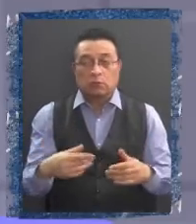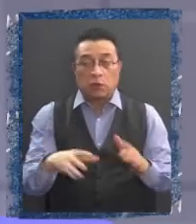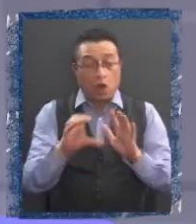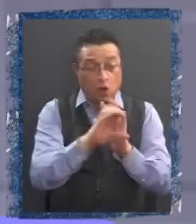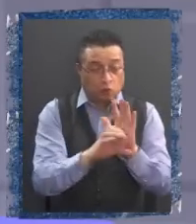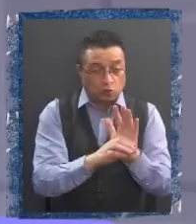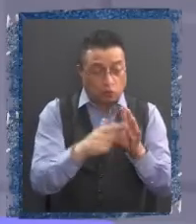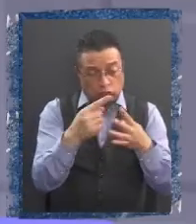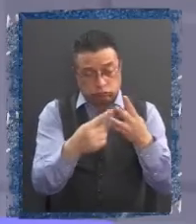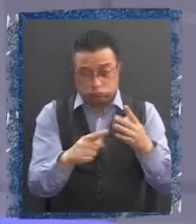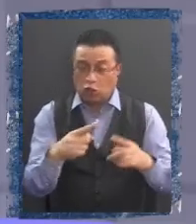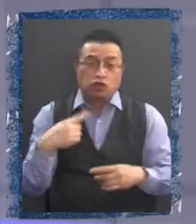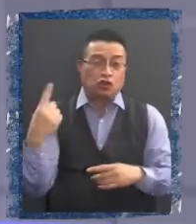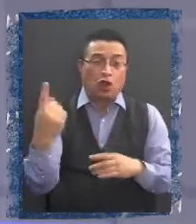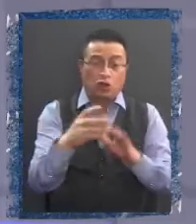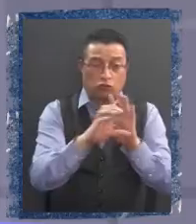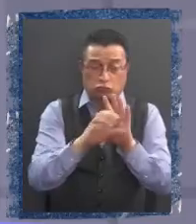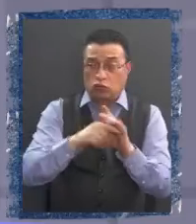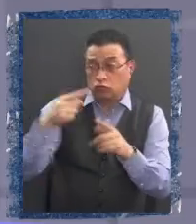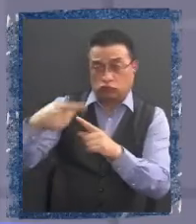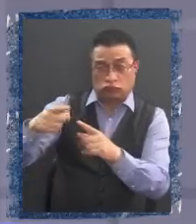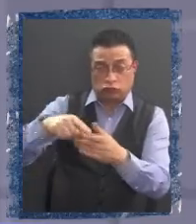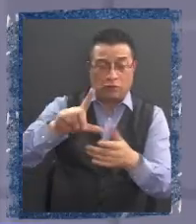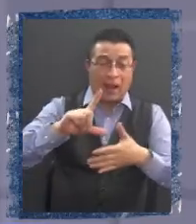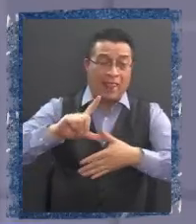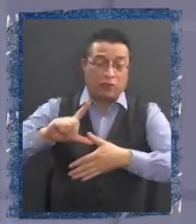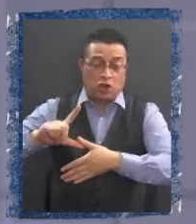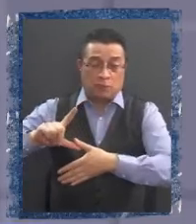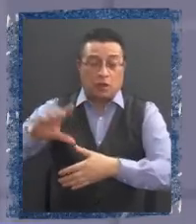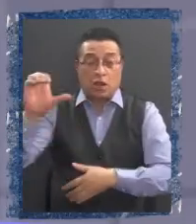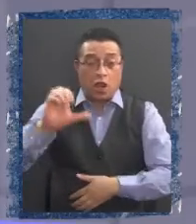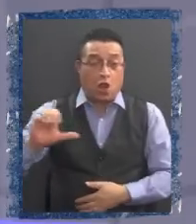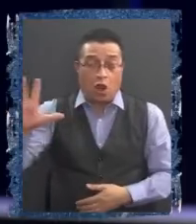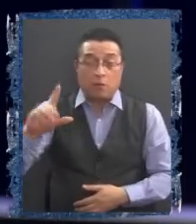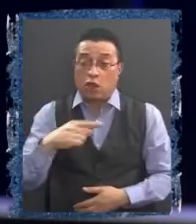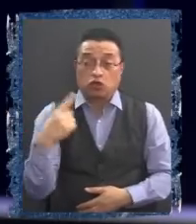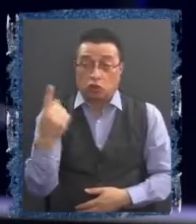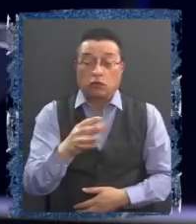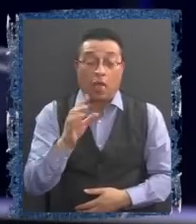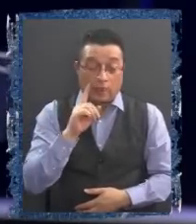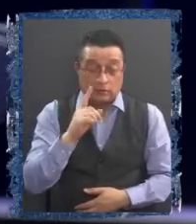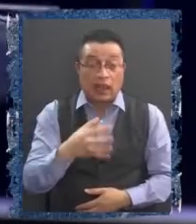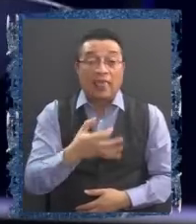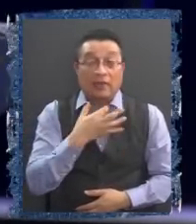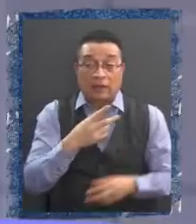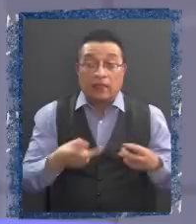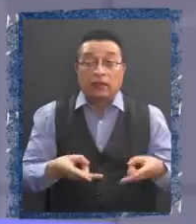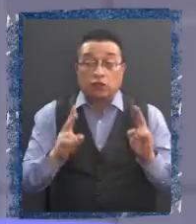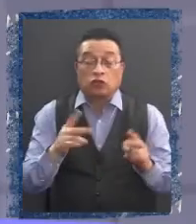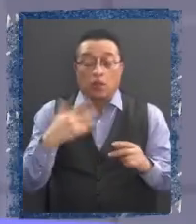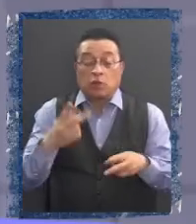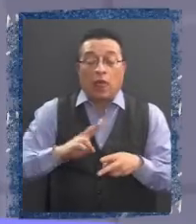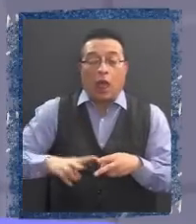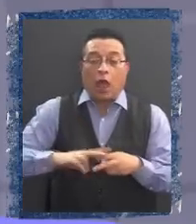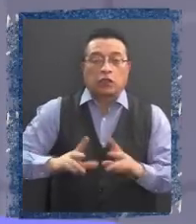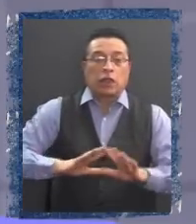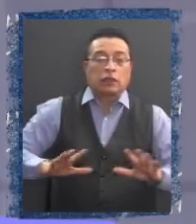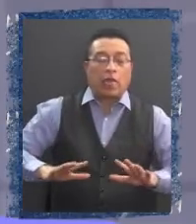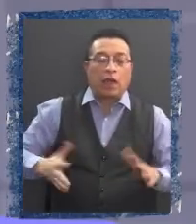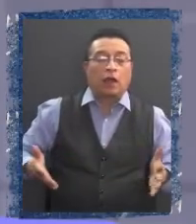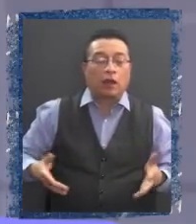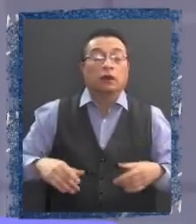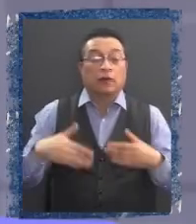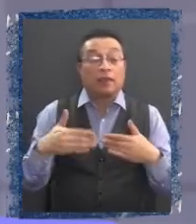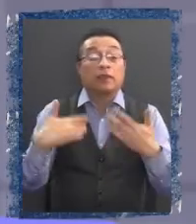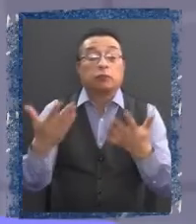todas las constituciones, tú ves las constituciones de Latinoamérica, incluso de Europa. Bueno, todas las constituciones garantizan los derechos y después no lo hacen. Claro, sí, lo importante es lo que ocurre después